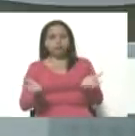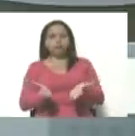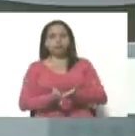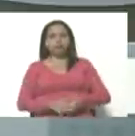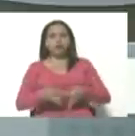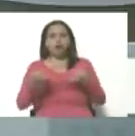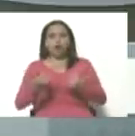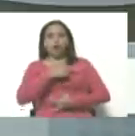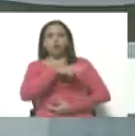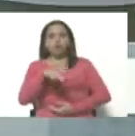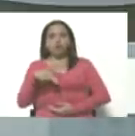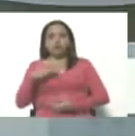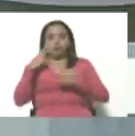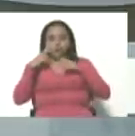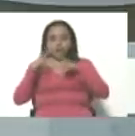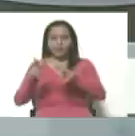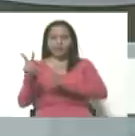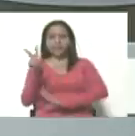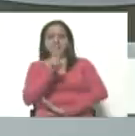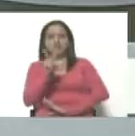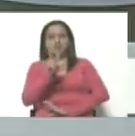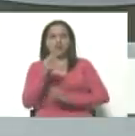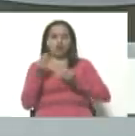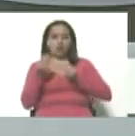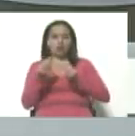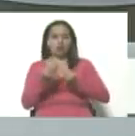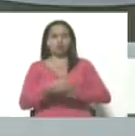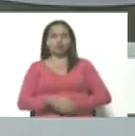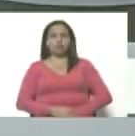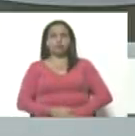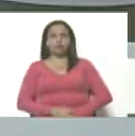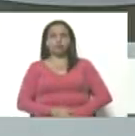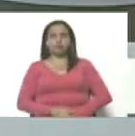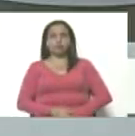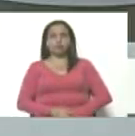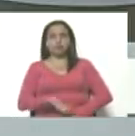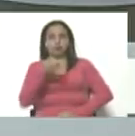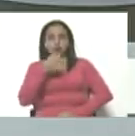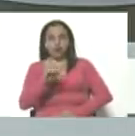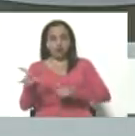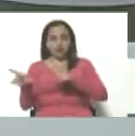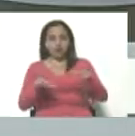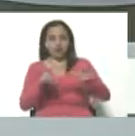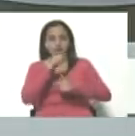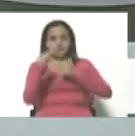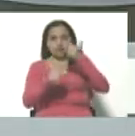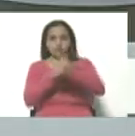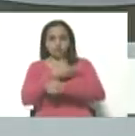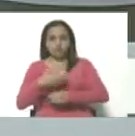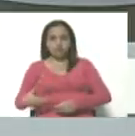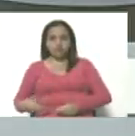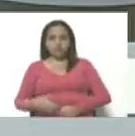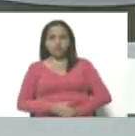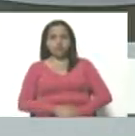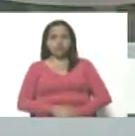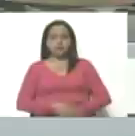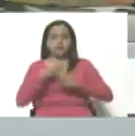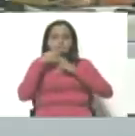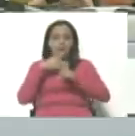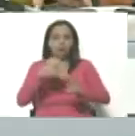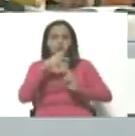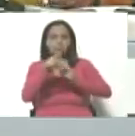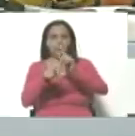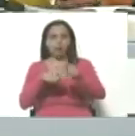Ahora nosotros vamos a ver Venezuela. ¿Está preparada, vicepresidenta, para contestar las preguntas que